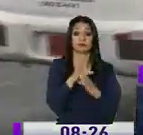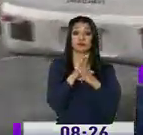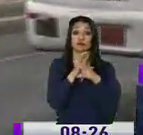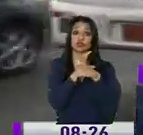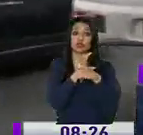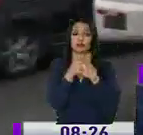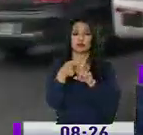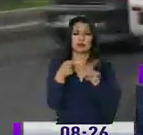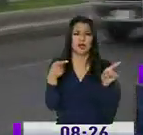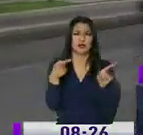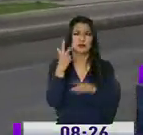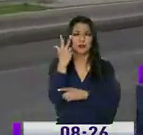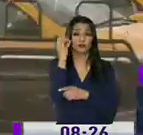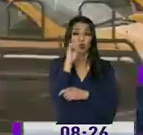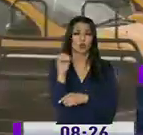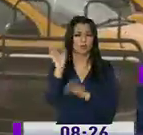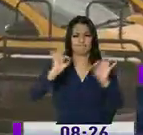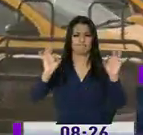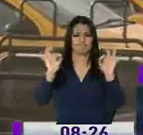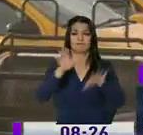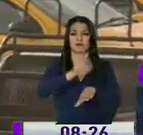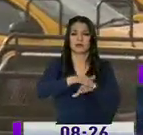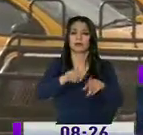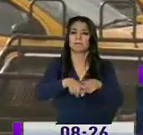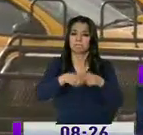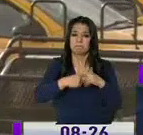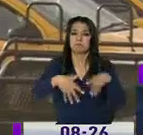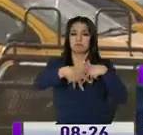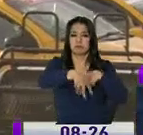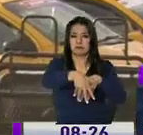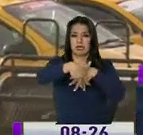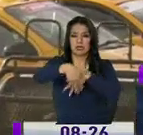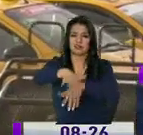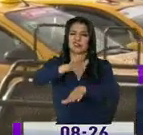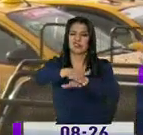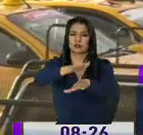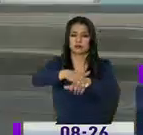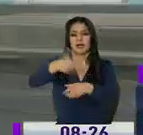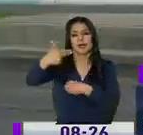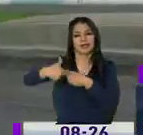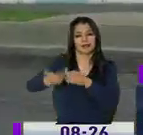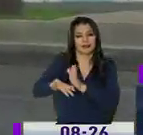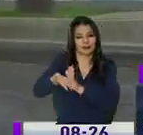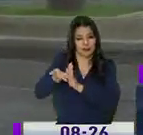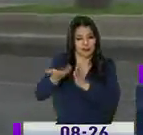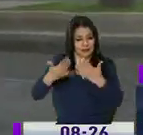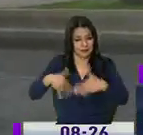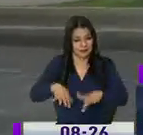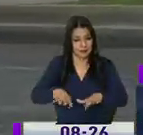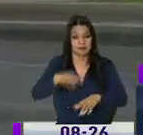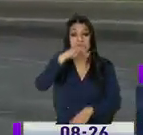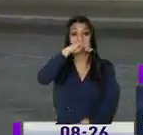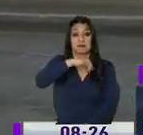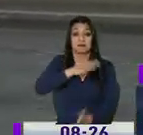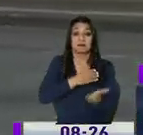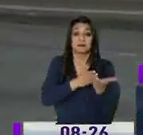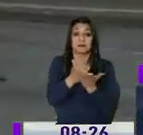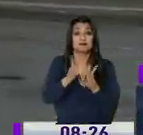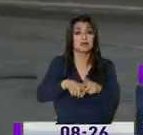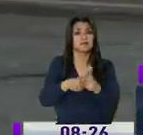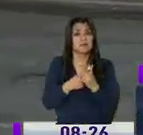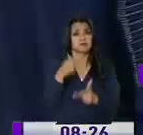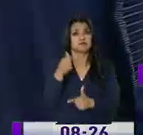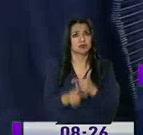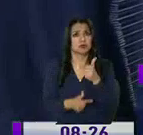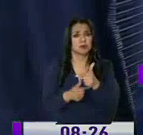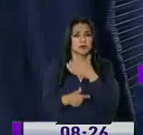el pasado 3 de octubre tras el inicio de las movilizaciones por la eliminación del subsidio al combustible. En Manta el servicio inició de manera progresiva.